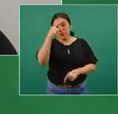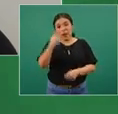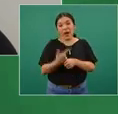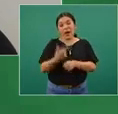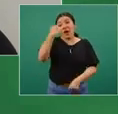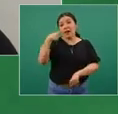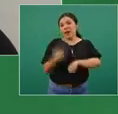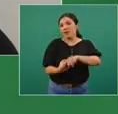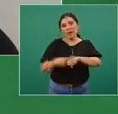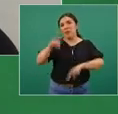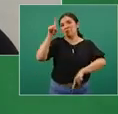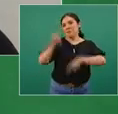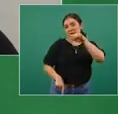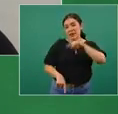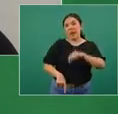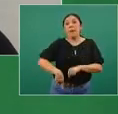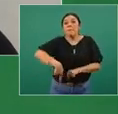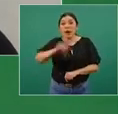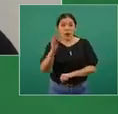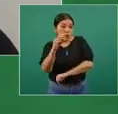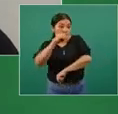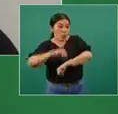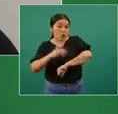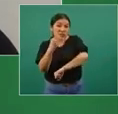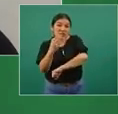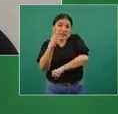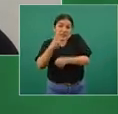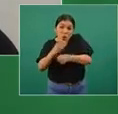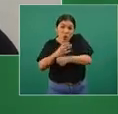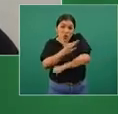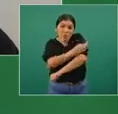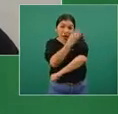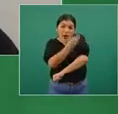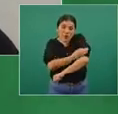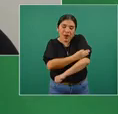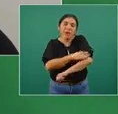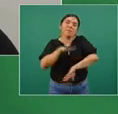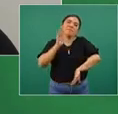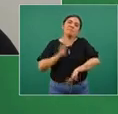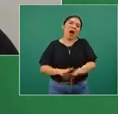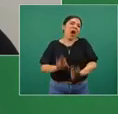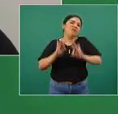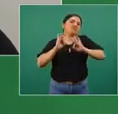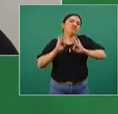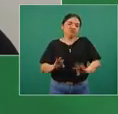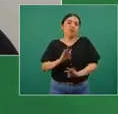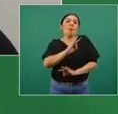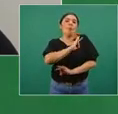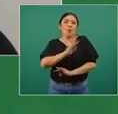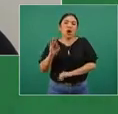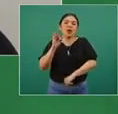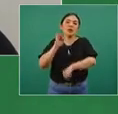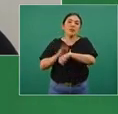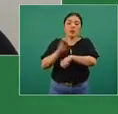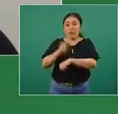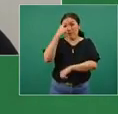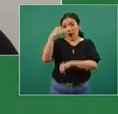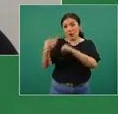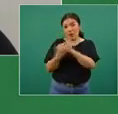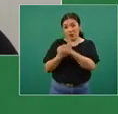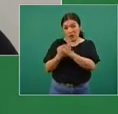grave. Pero obviamente con la segunda dosis se logra el mayor efecto posible de la